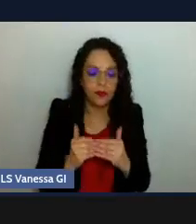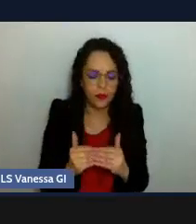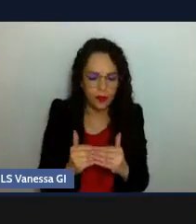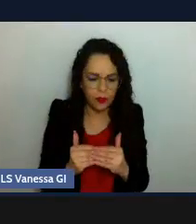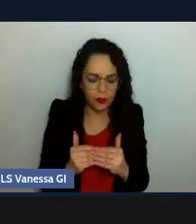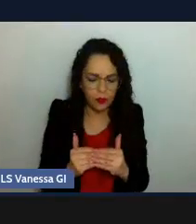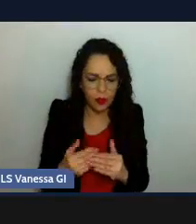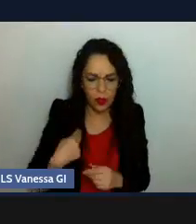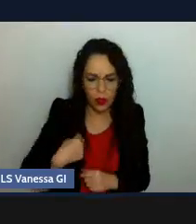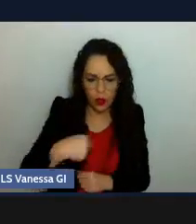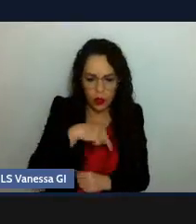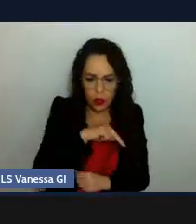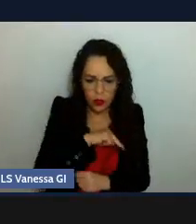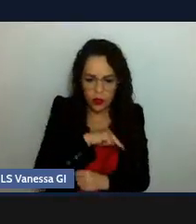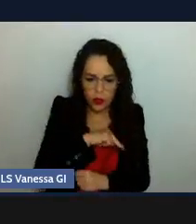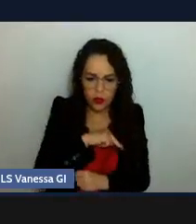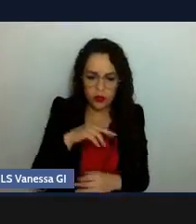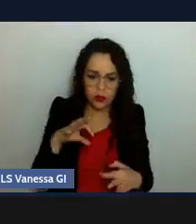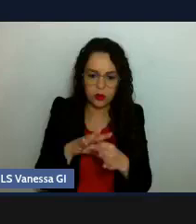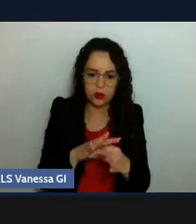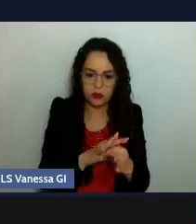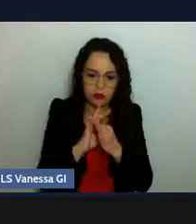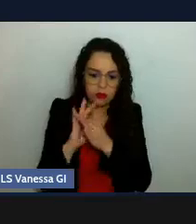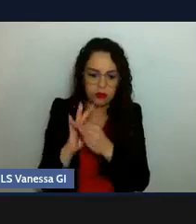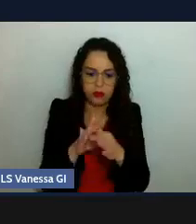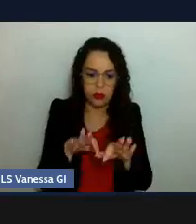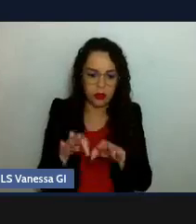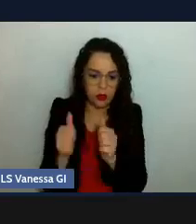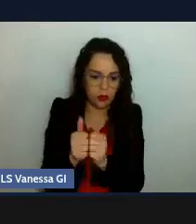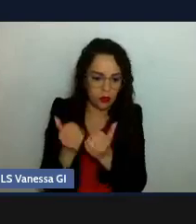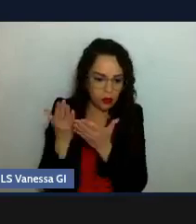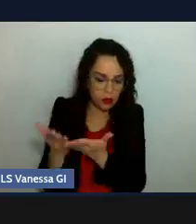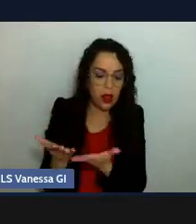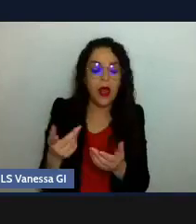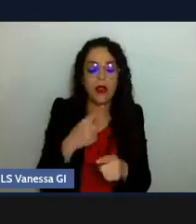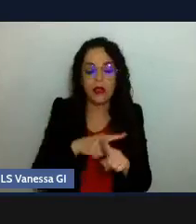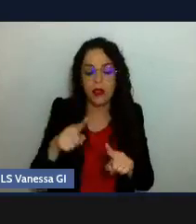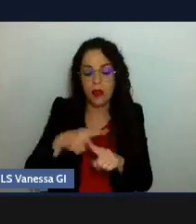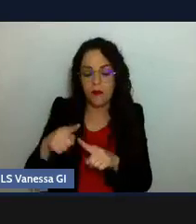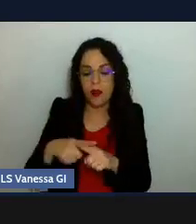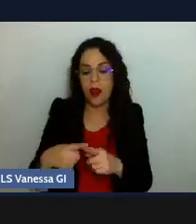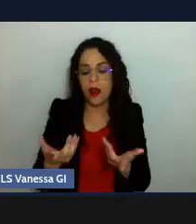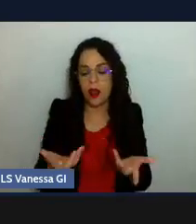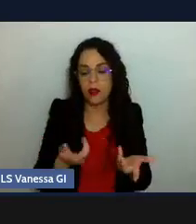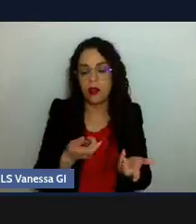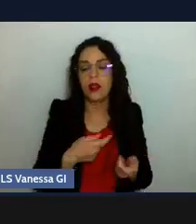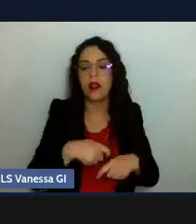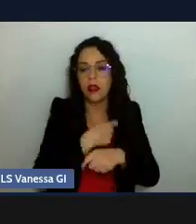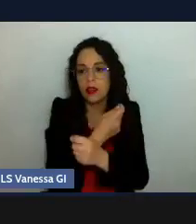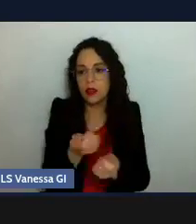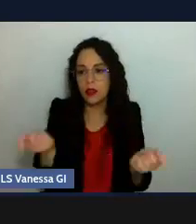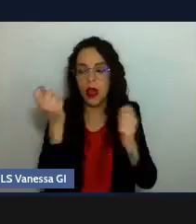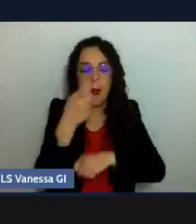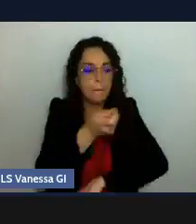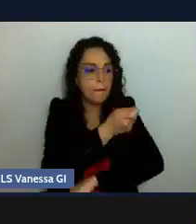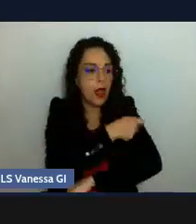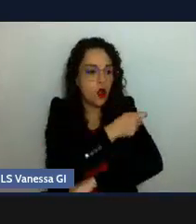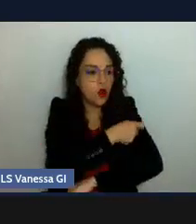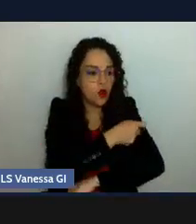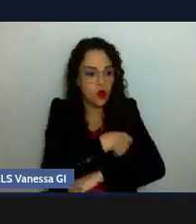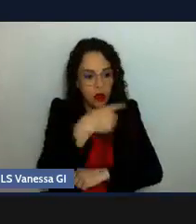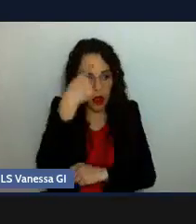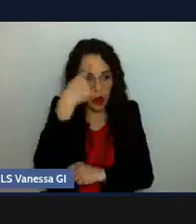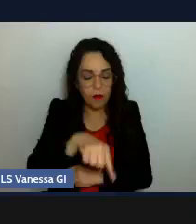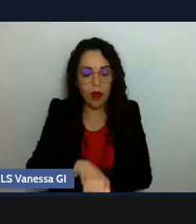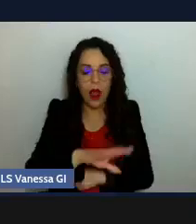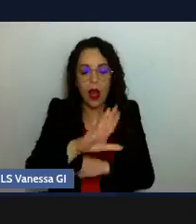trabajamos de la mano con ellos, les llevamos campañas de vacunación antirrábica, de vacunación para